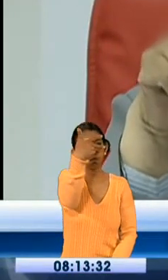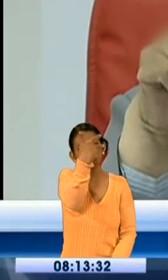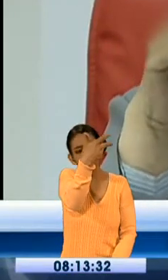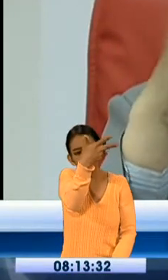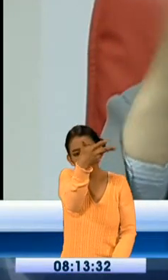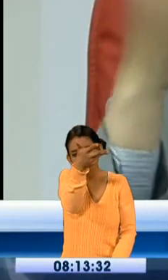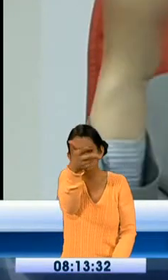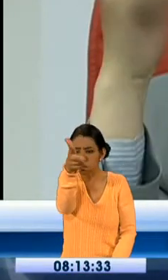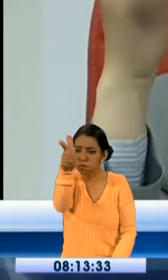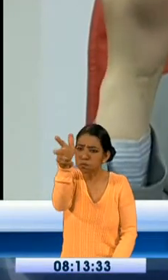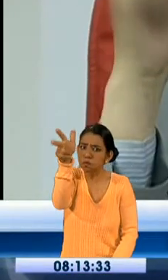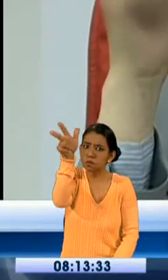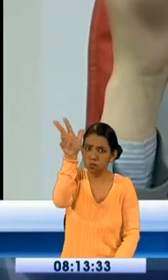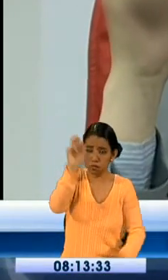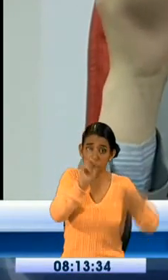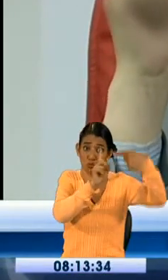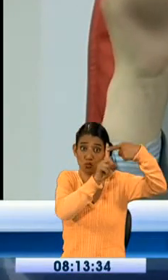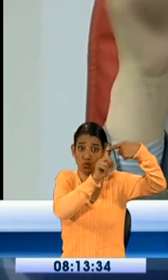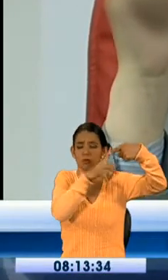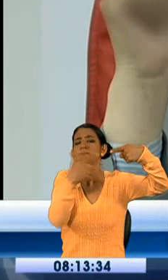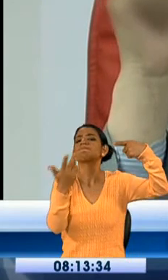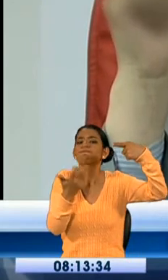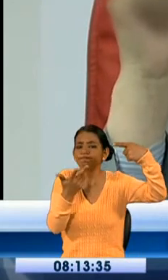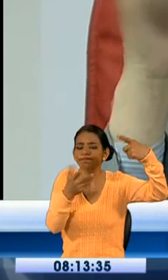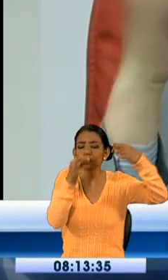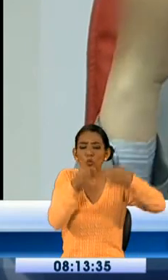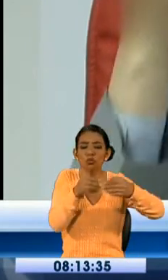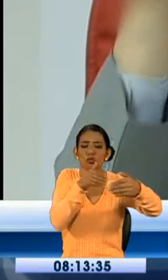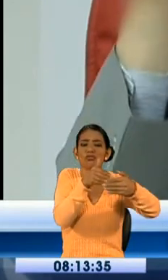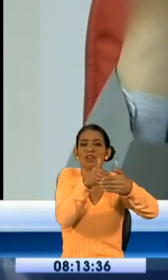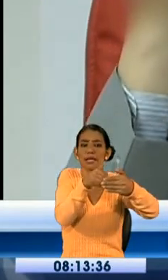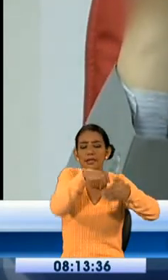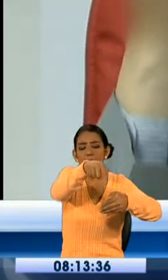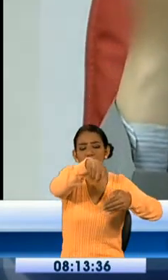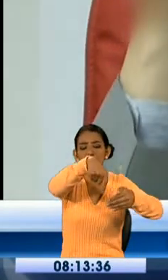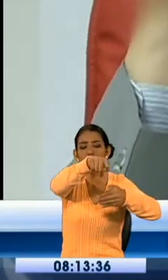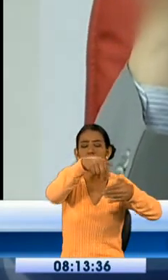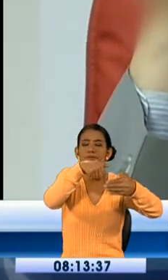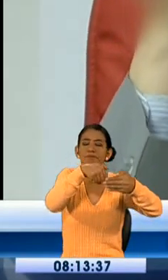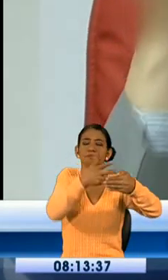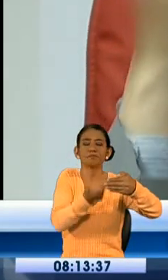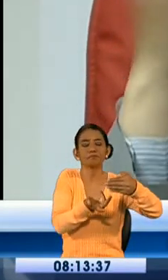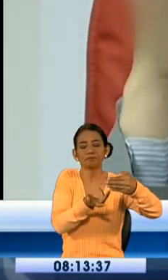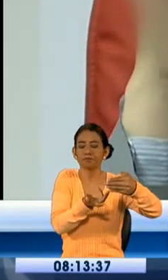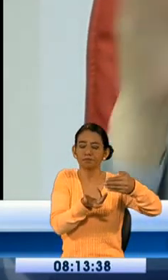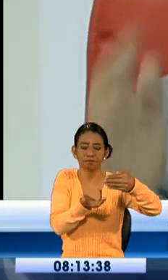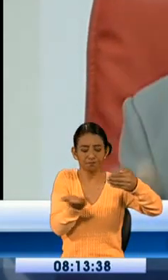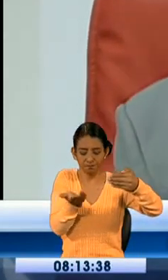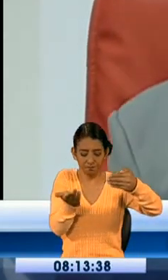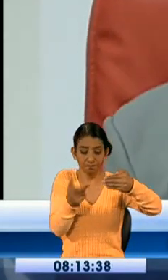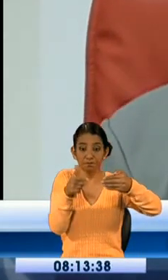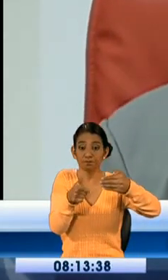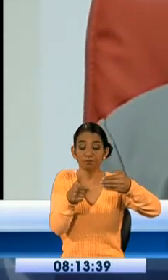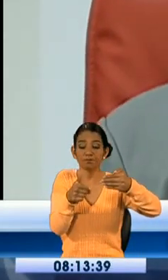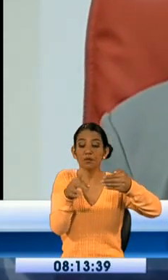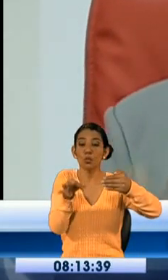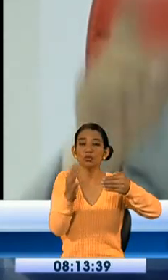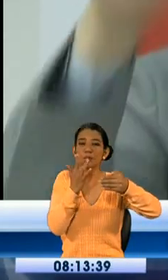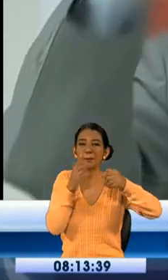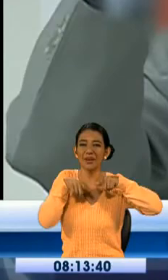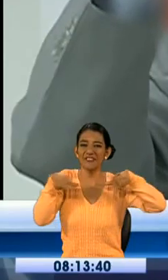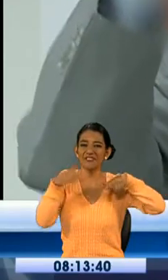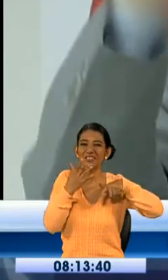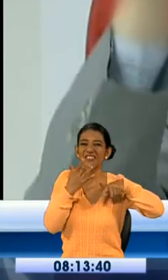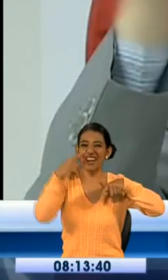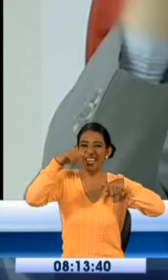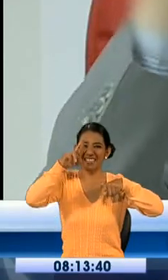estadio. La una está ubicada al frente sobre la... donde está la preferencia, y la otra